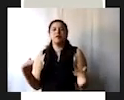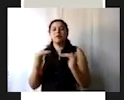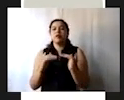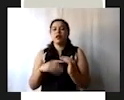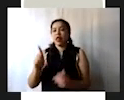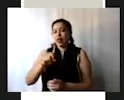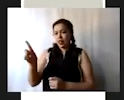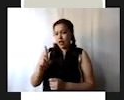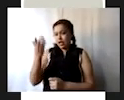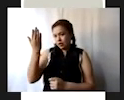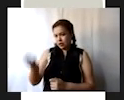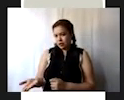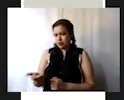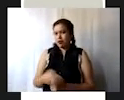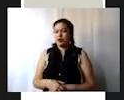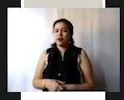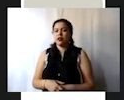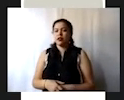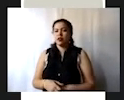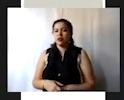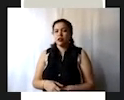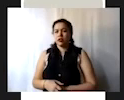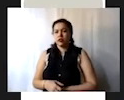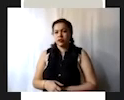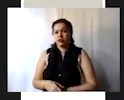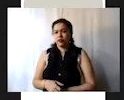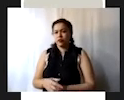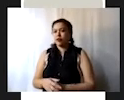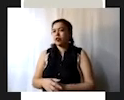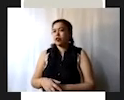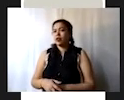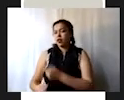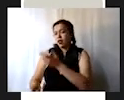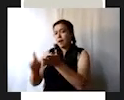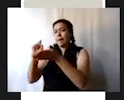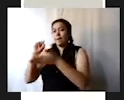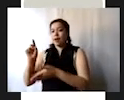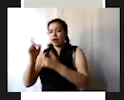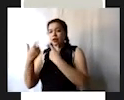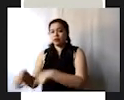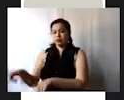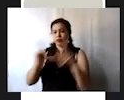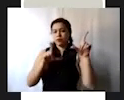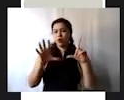derechita, los remite a la página del ODS 5 y acá